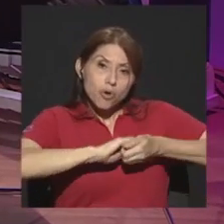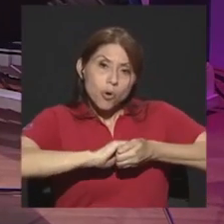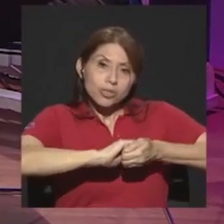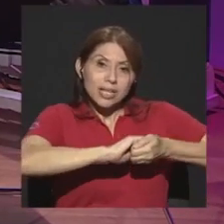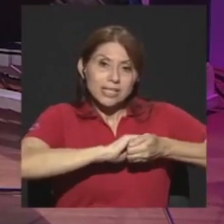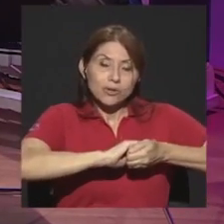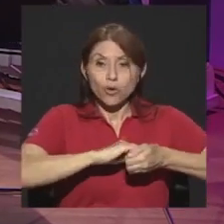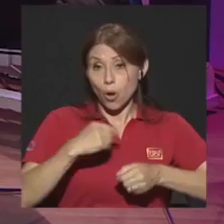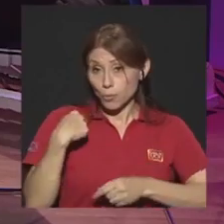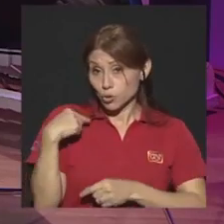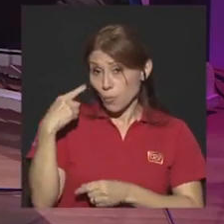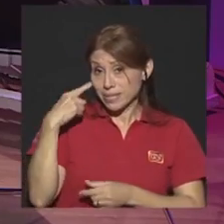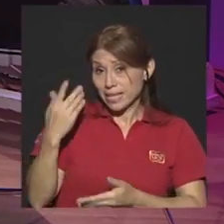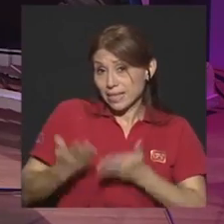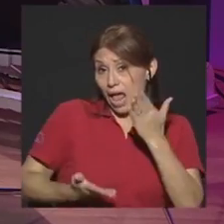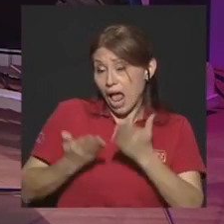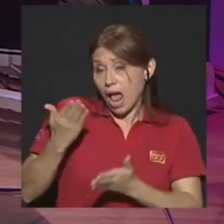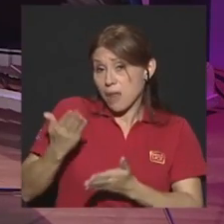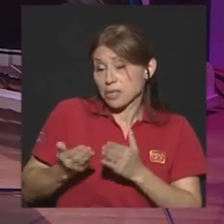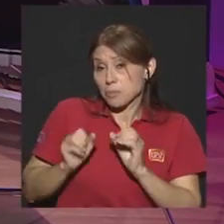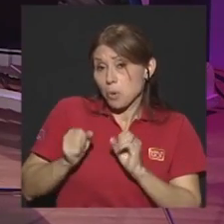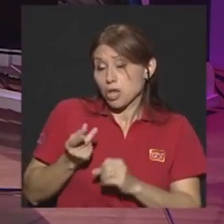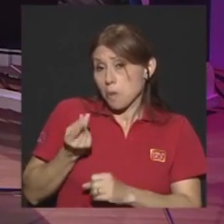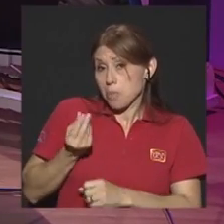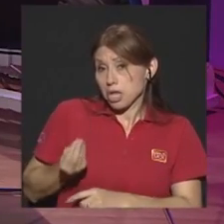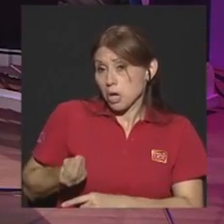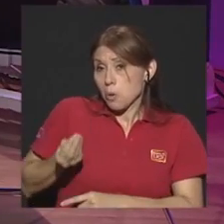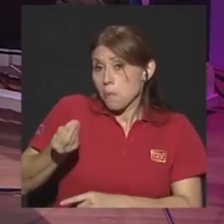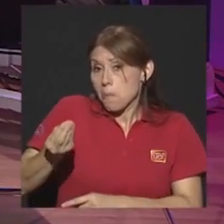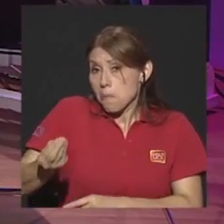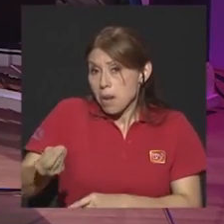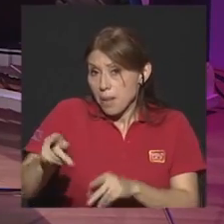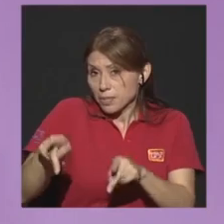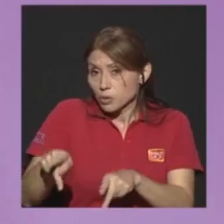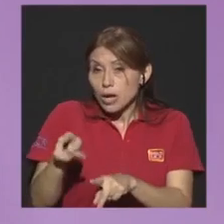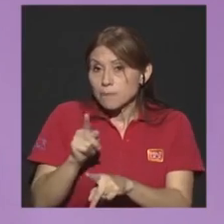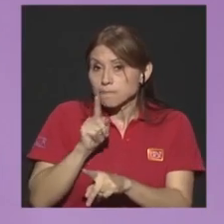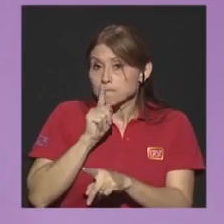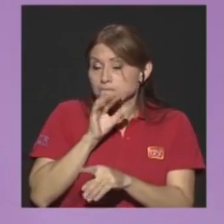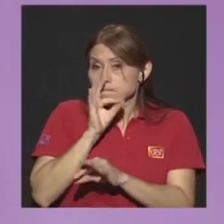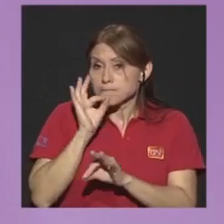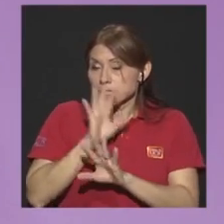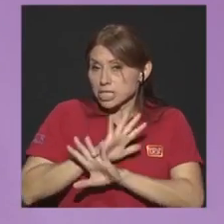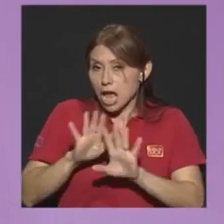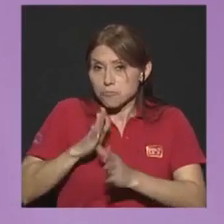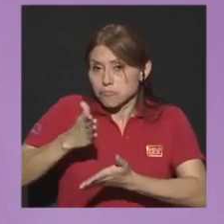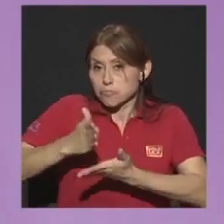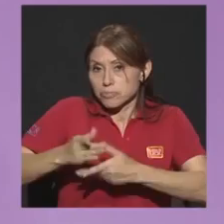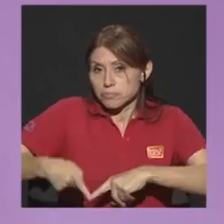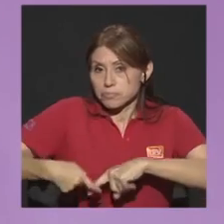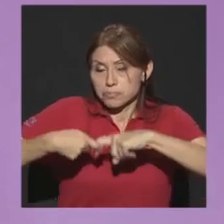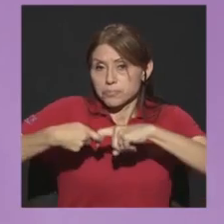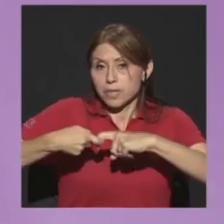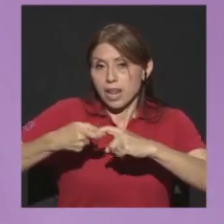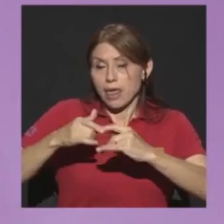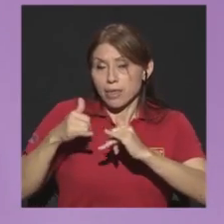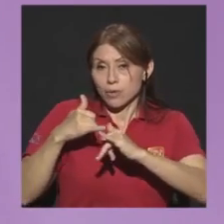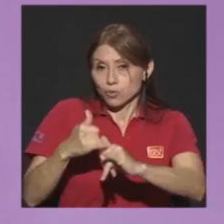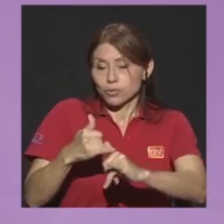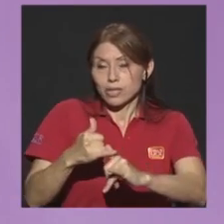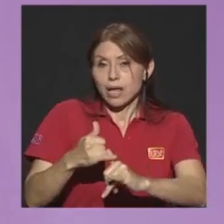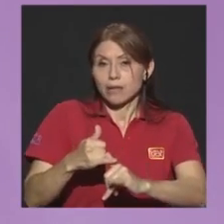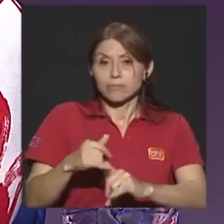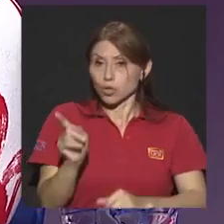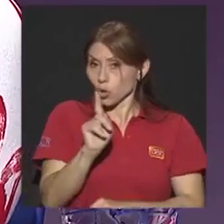quite la denuncia o algo parecido, que en algunos, no digo que en este esté sucediendo, pero a veces este es un